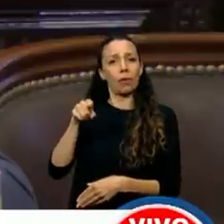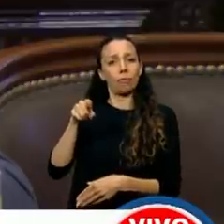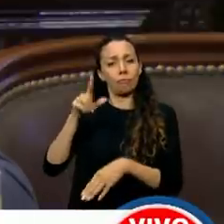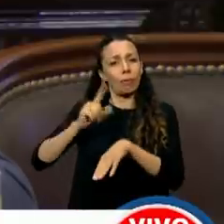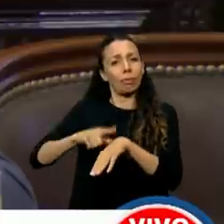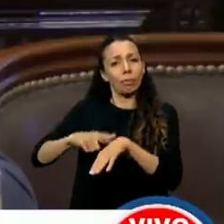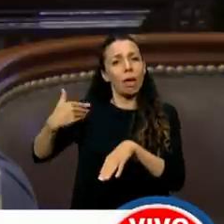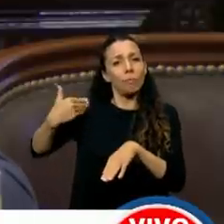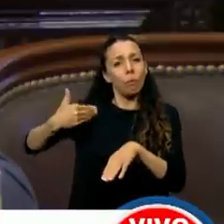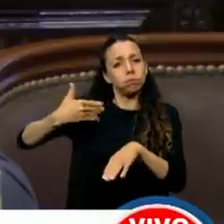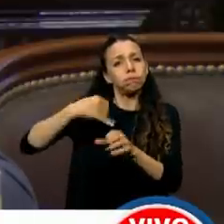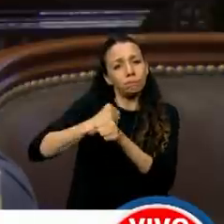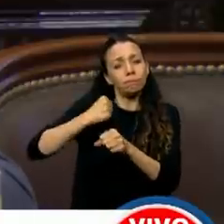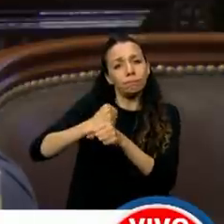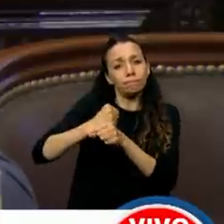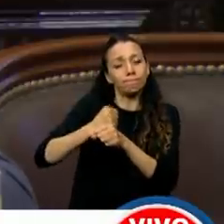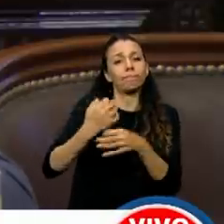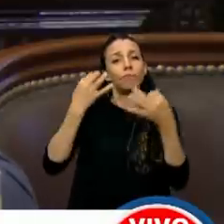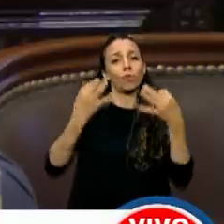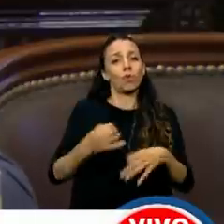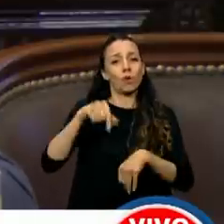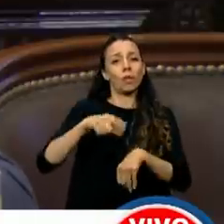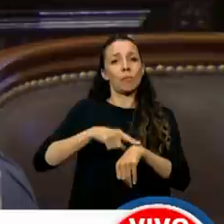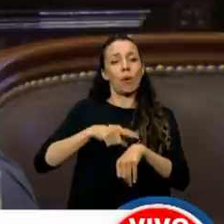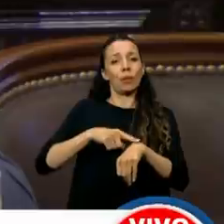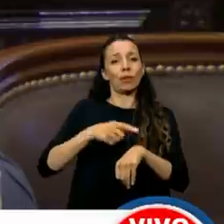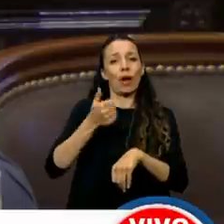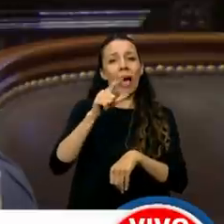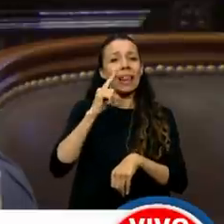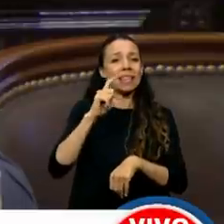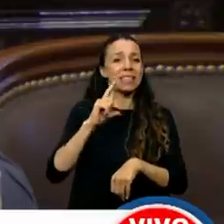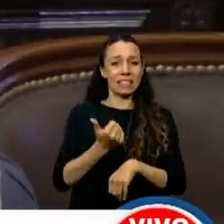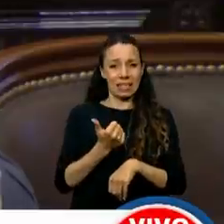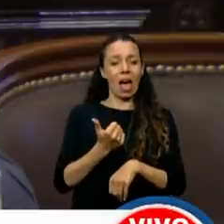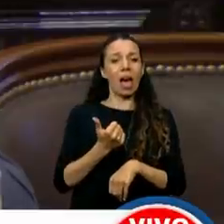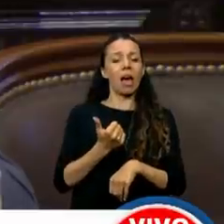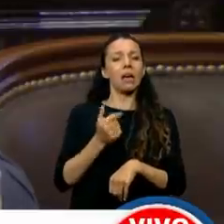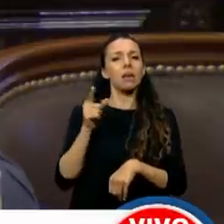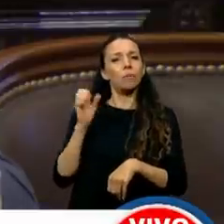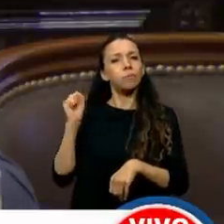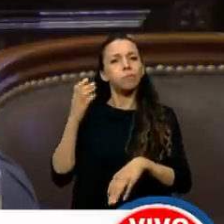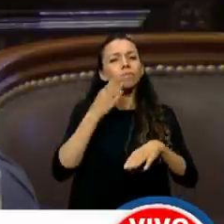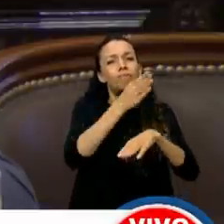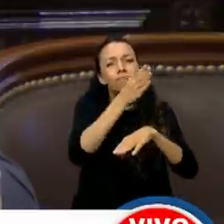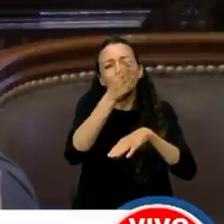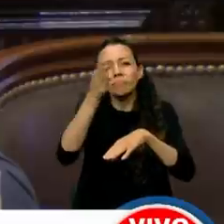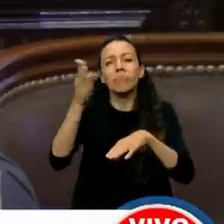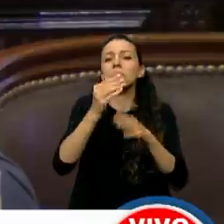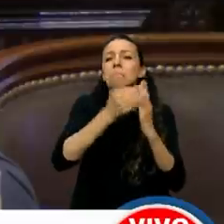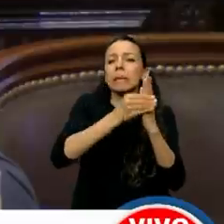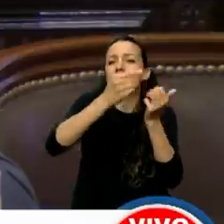en esta semana alicia la compañera alicia estuvo recorriendo los distintos ministerios